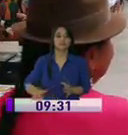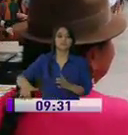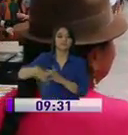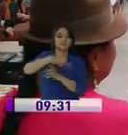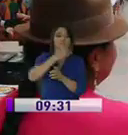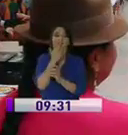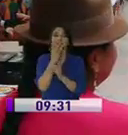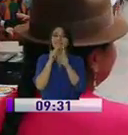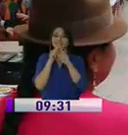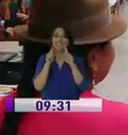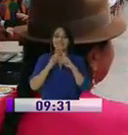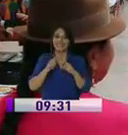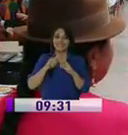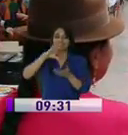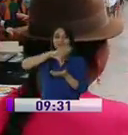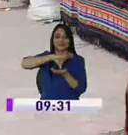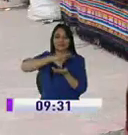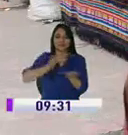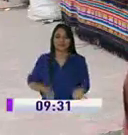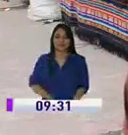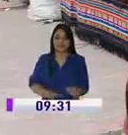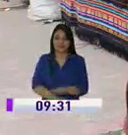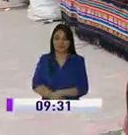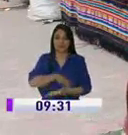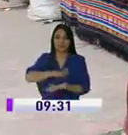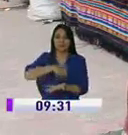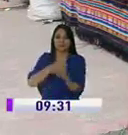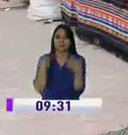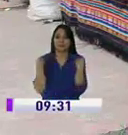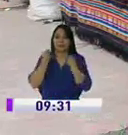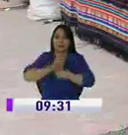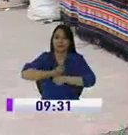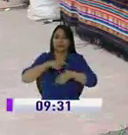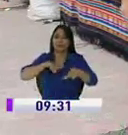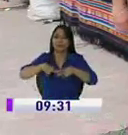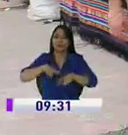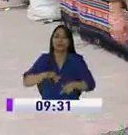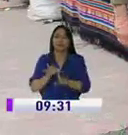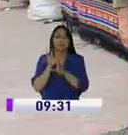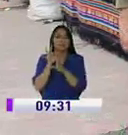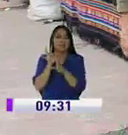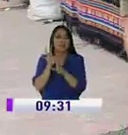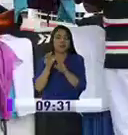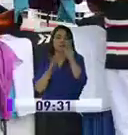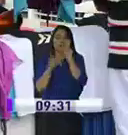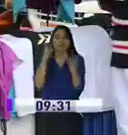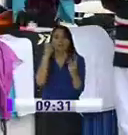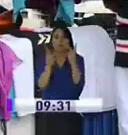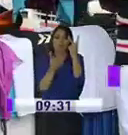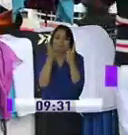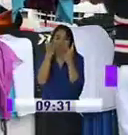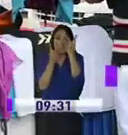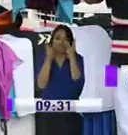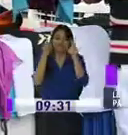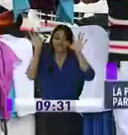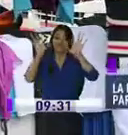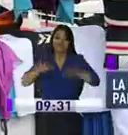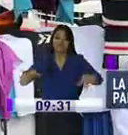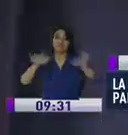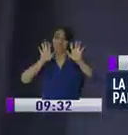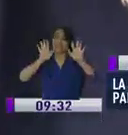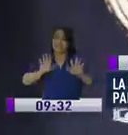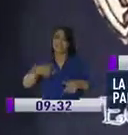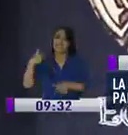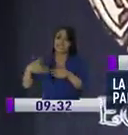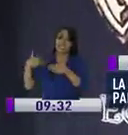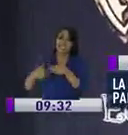multicolor, en medio de la ciudad de Otavalo, la Plaza de Poncho sigue siendo el sitio ineludible de visita. La tradicional feria no pasa de moda. Tal vez